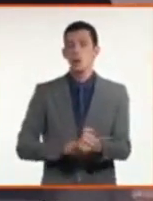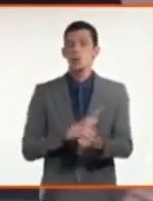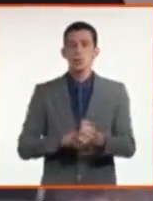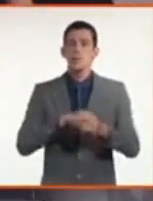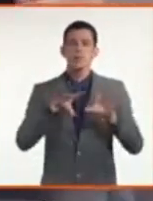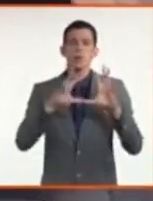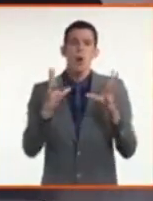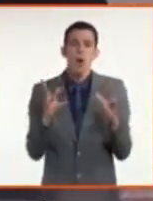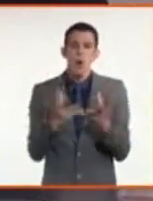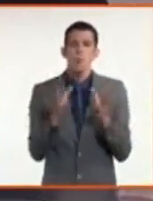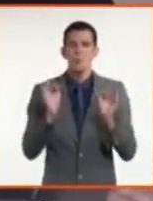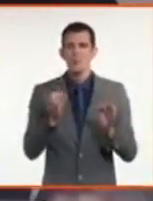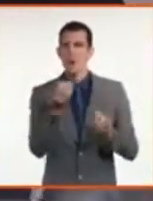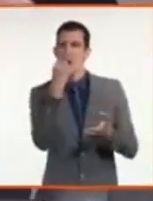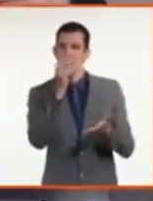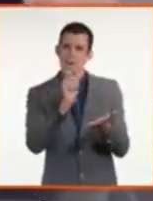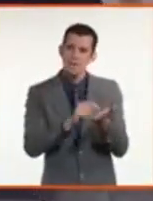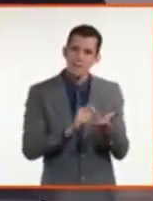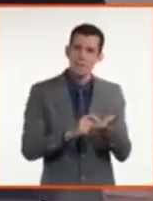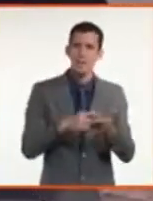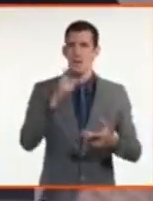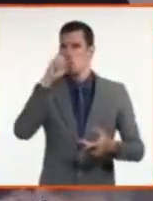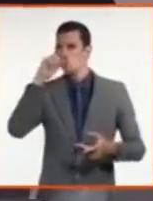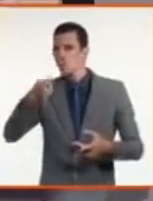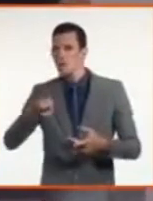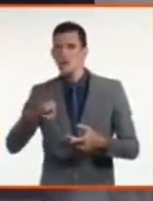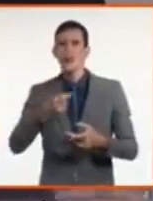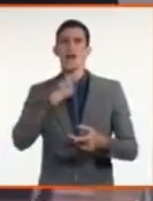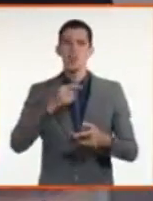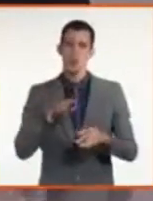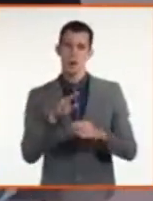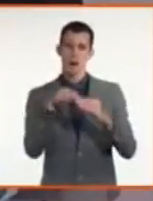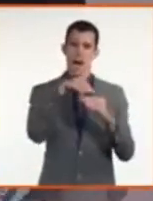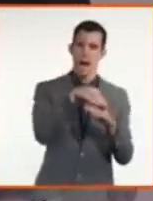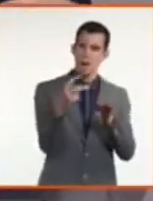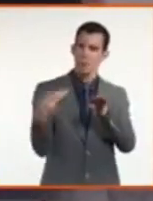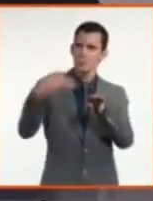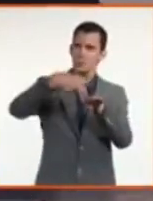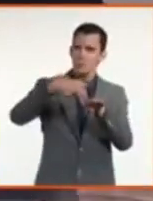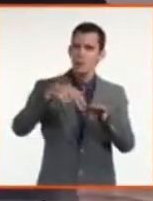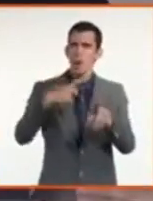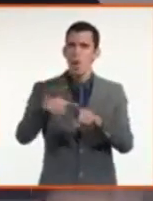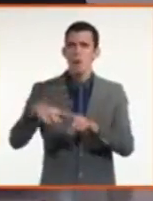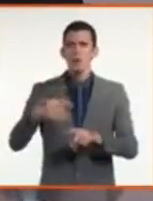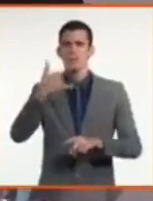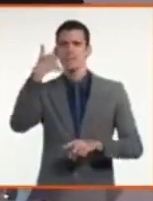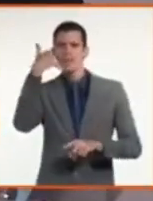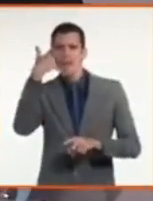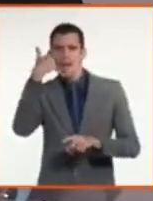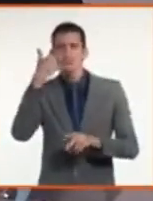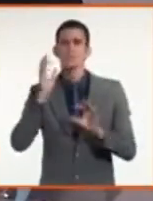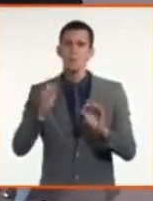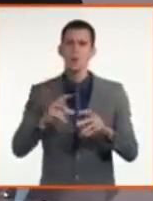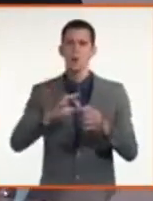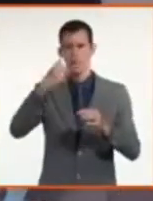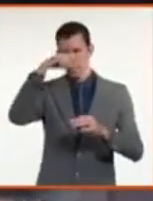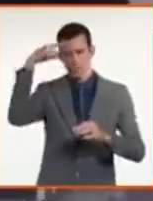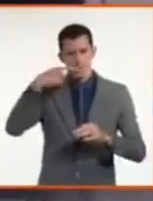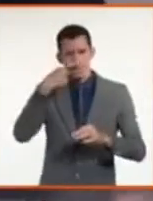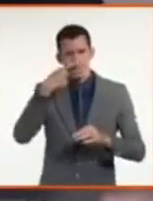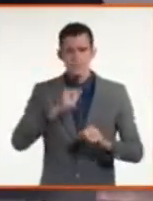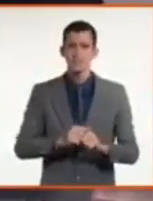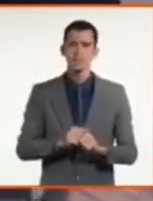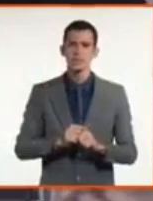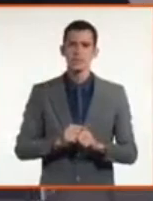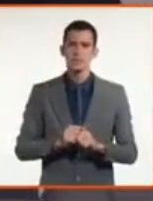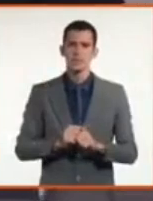electricidad los precios combustibles los precios del teléfono los precios del gas los precios los productos que venden en las tiendas moore en acciones que